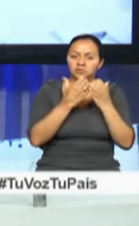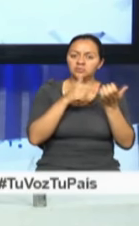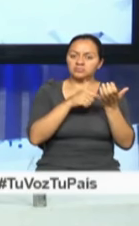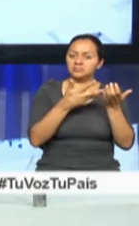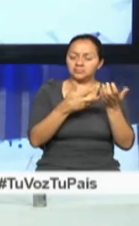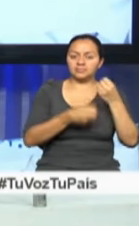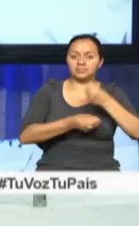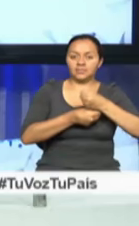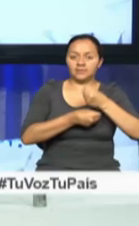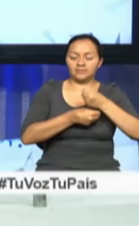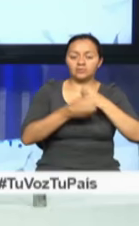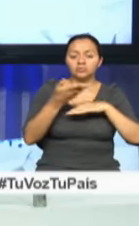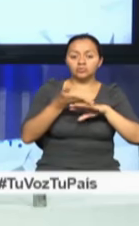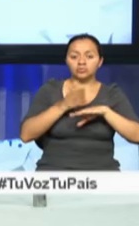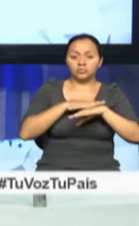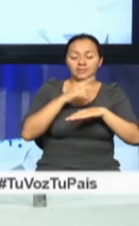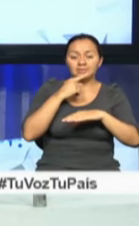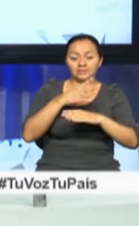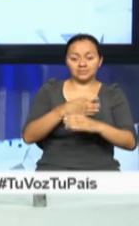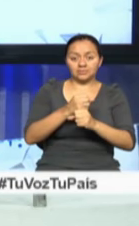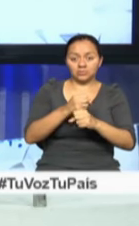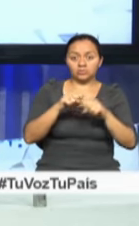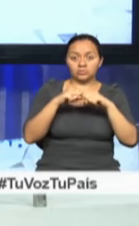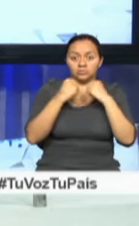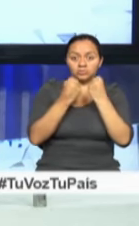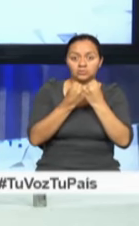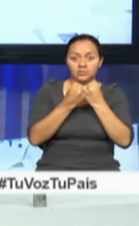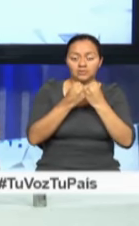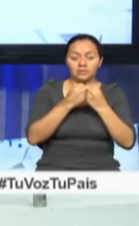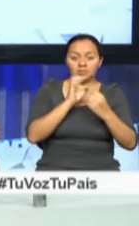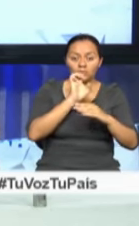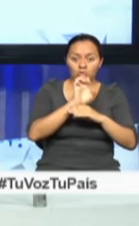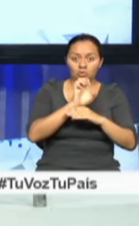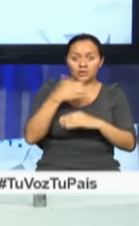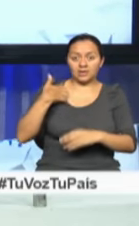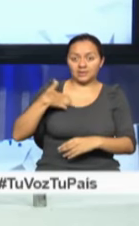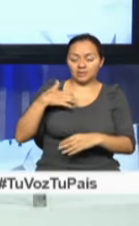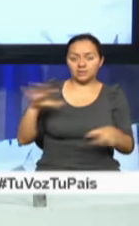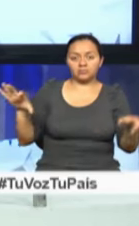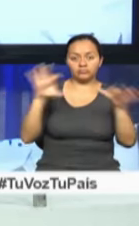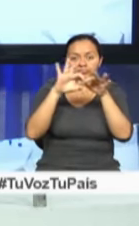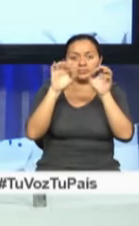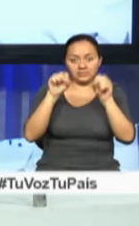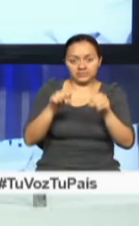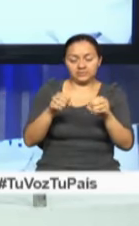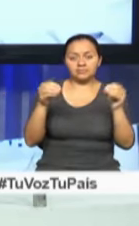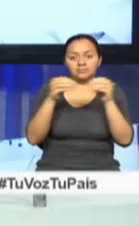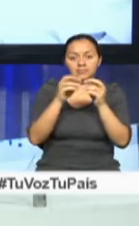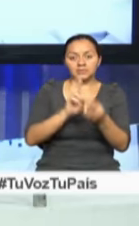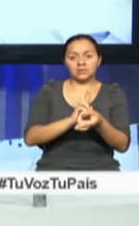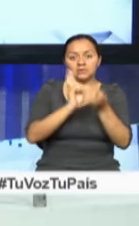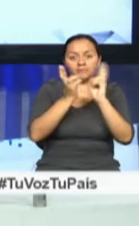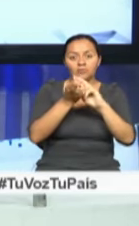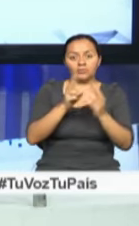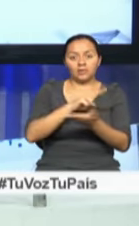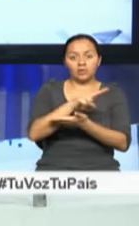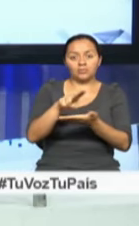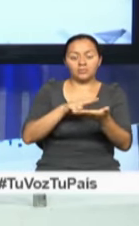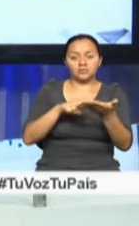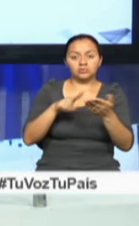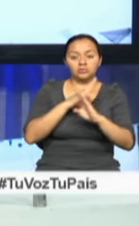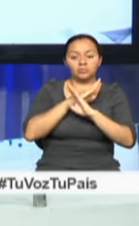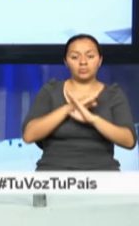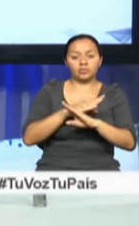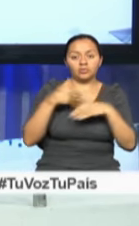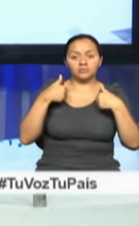los convenios de seguridad social entre Ecuador y Argentina, así como la enmienda de la Convención sobre Protección Física de